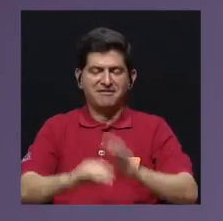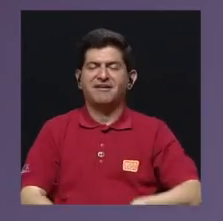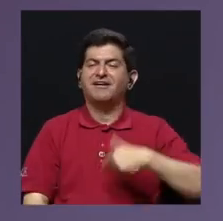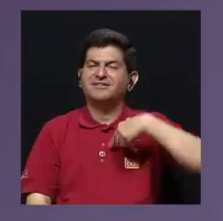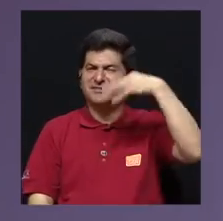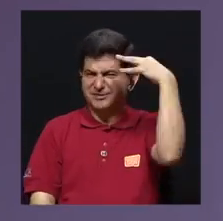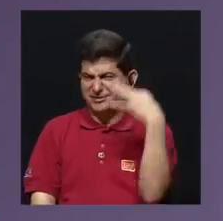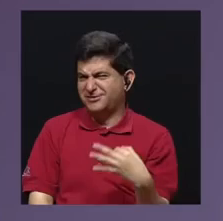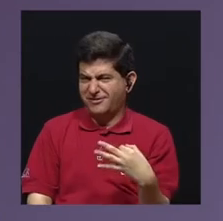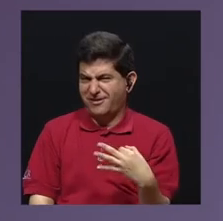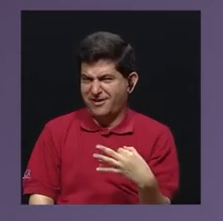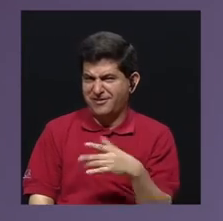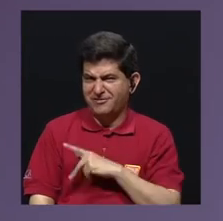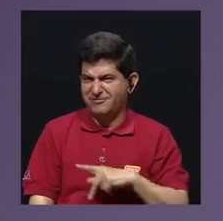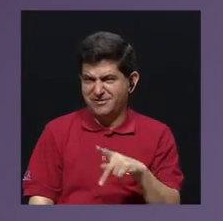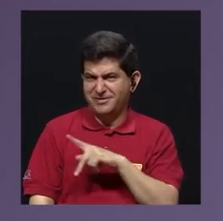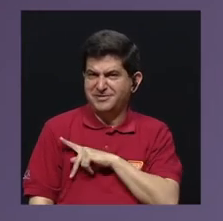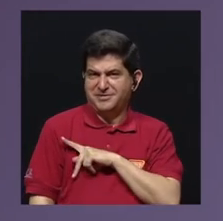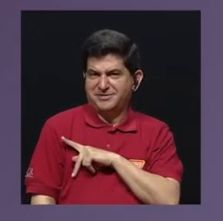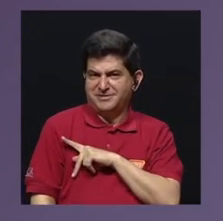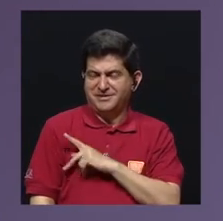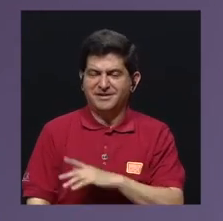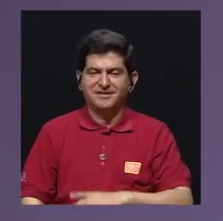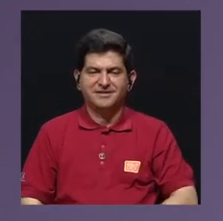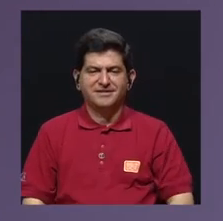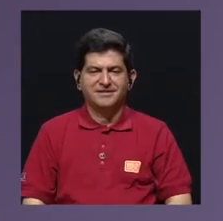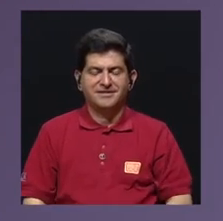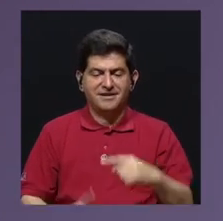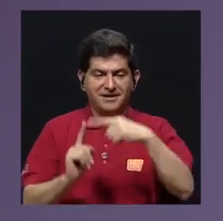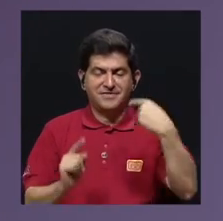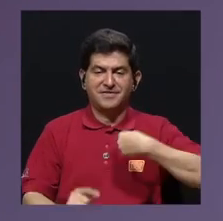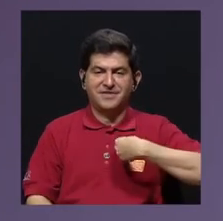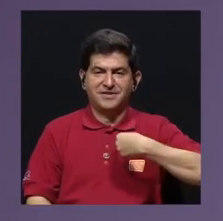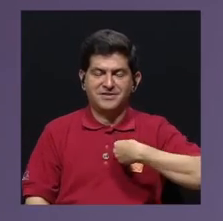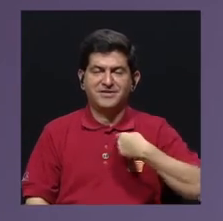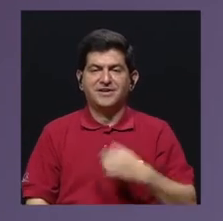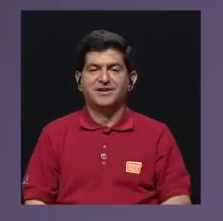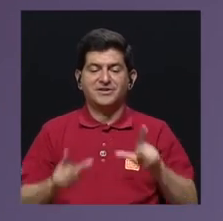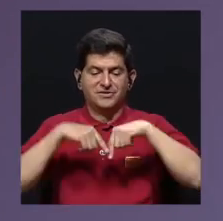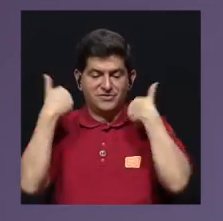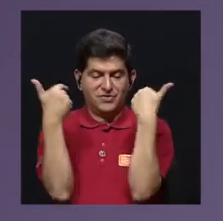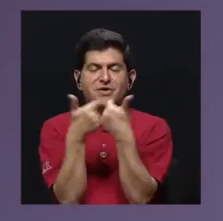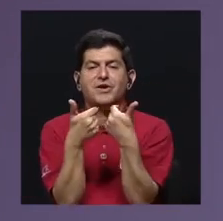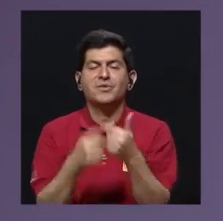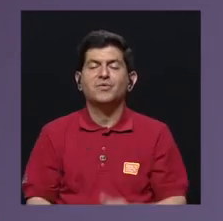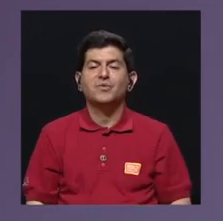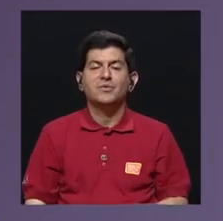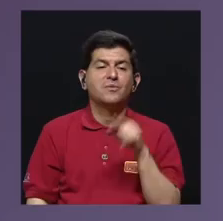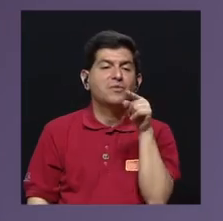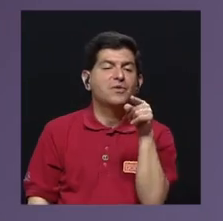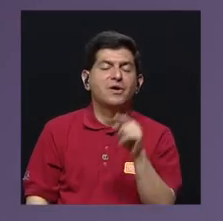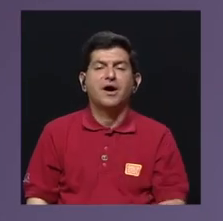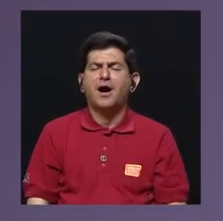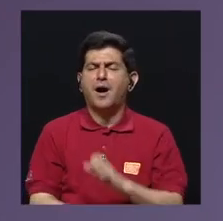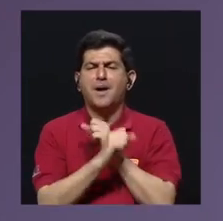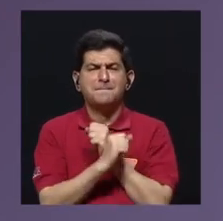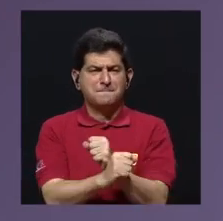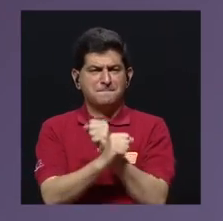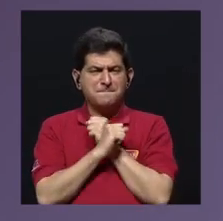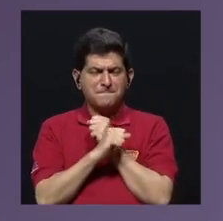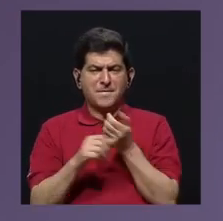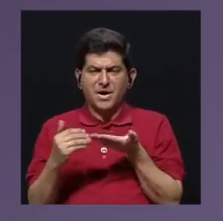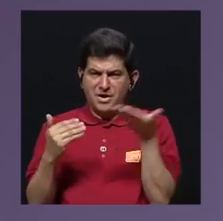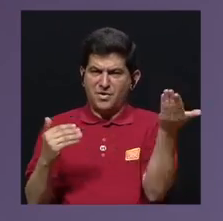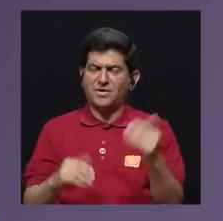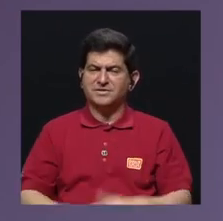que personalmente, desde que estoy en la colectiva, me ha generado mucha seguridad en ciertas